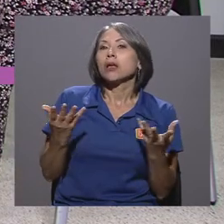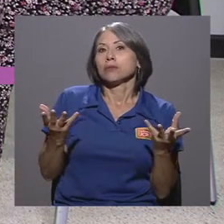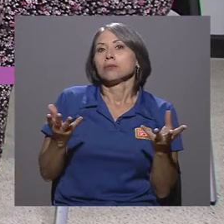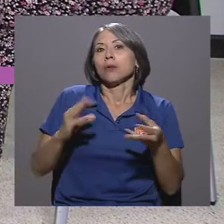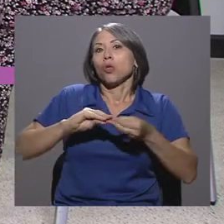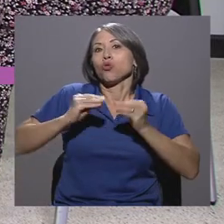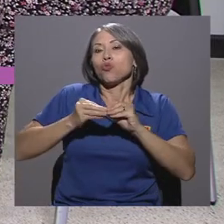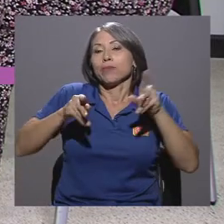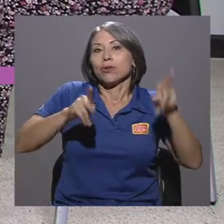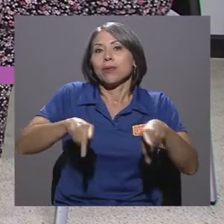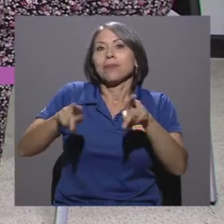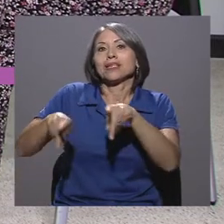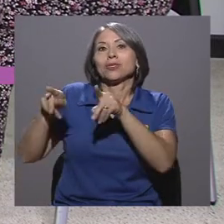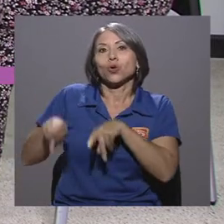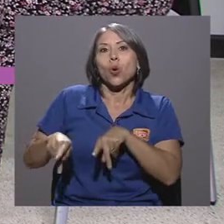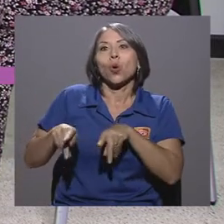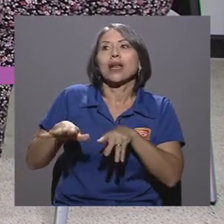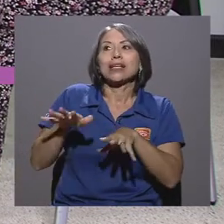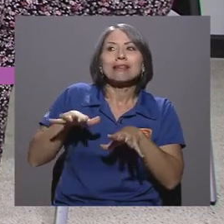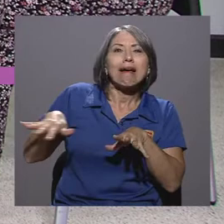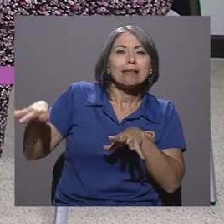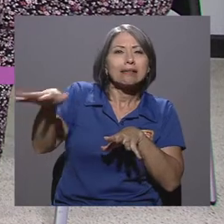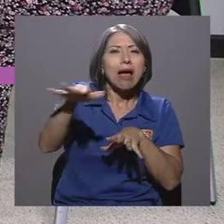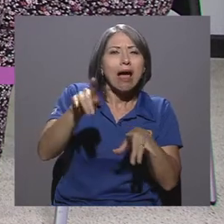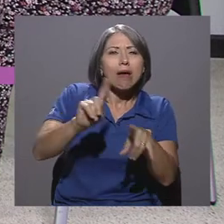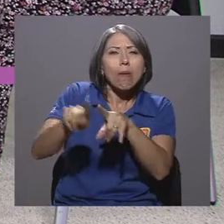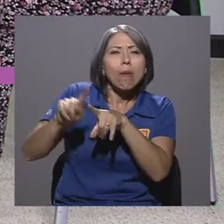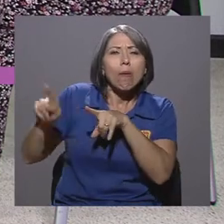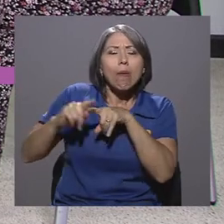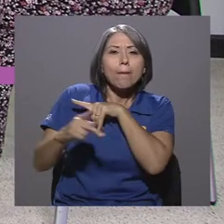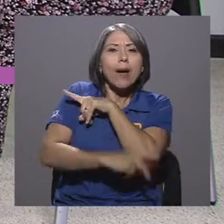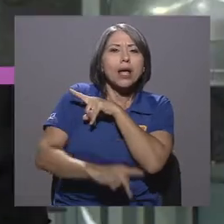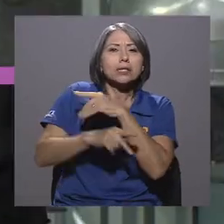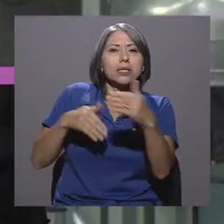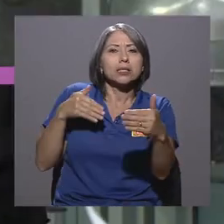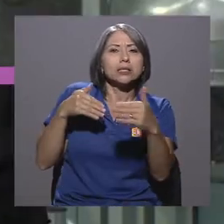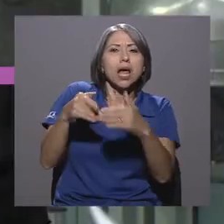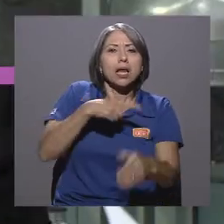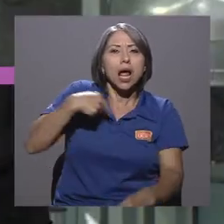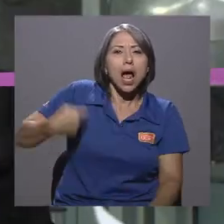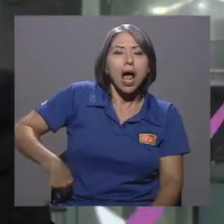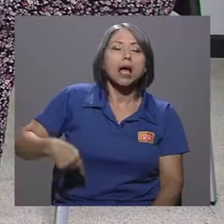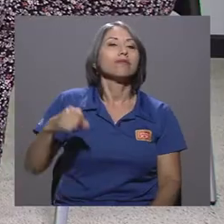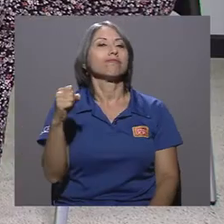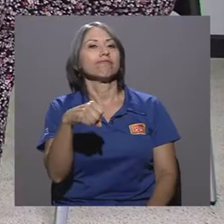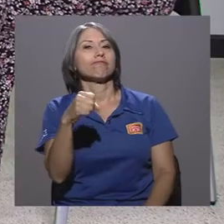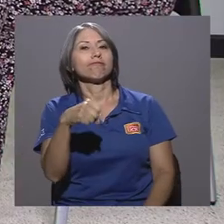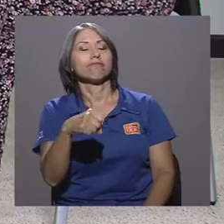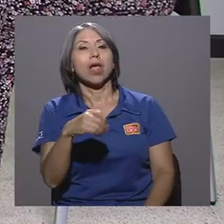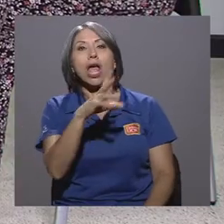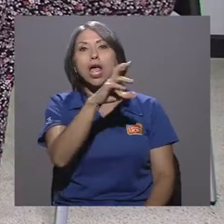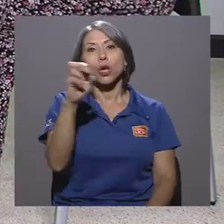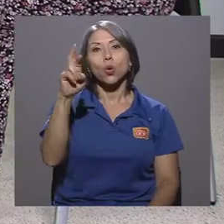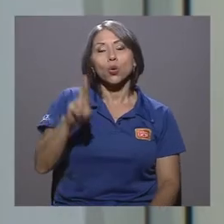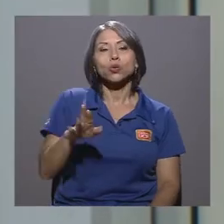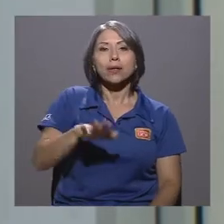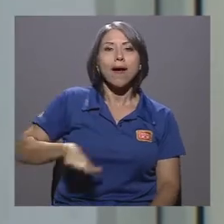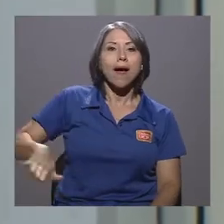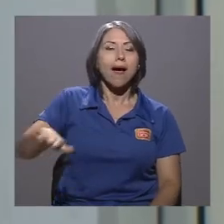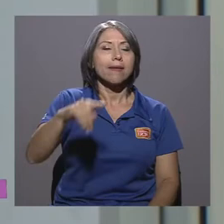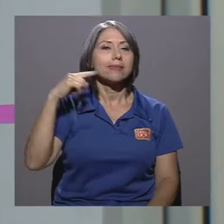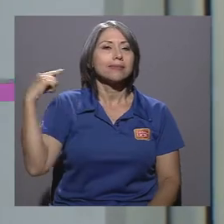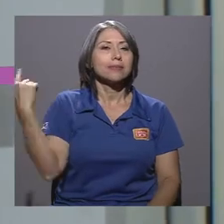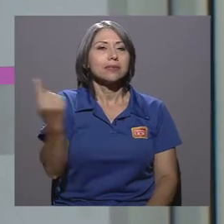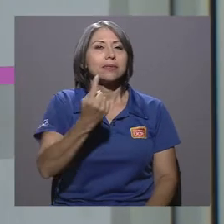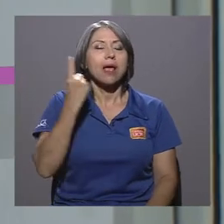gente que, ¿verdad?, que se mueve allá y por el montón de países que están cerca. Así es. Okay. En Costa Rica nosotros